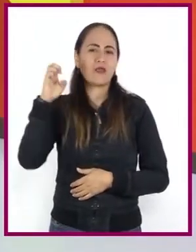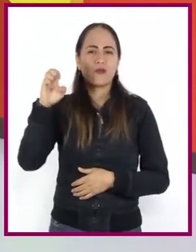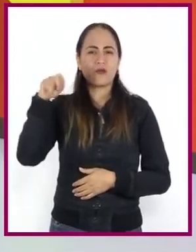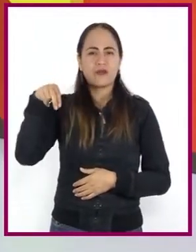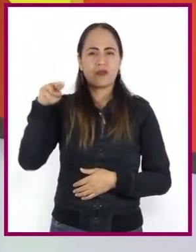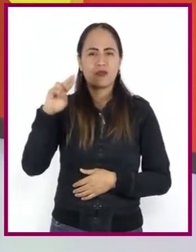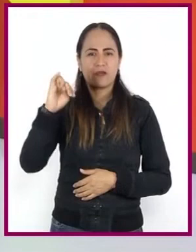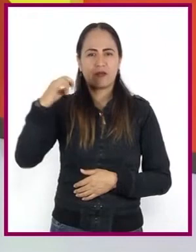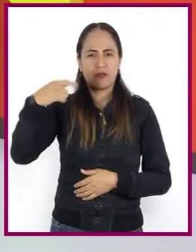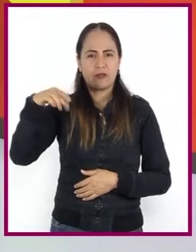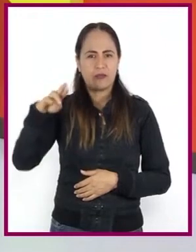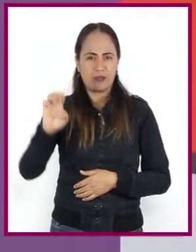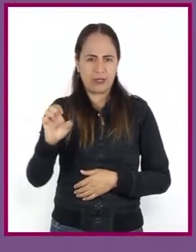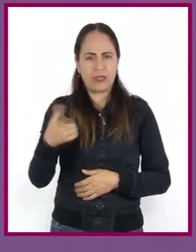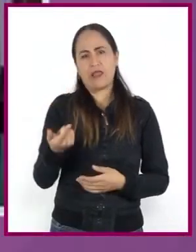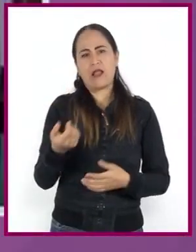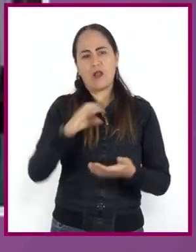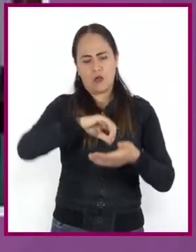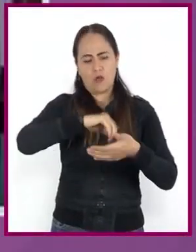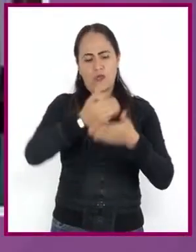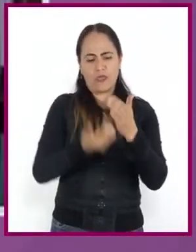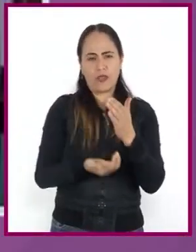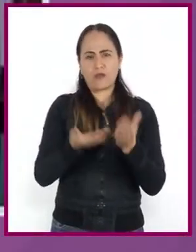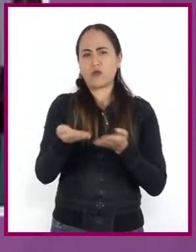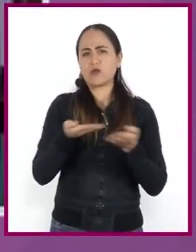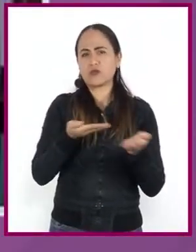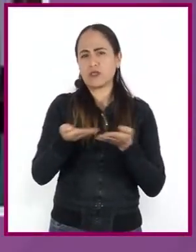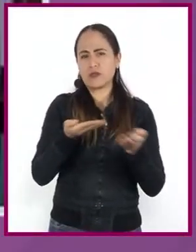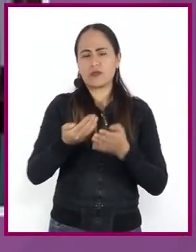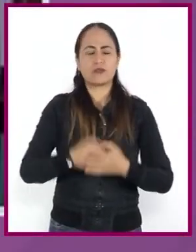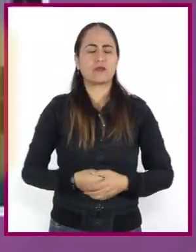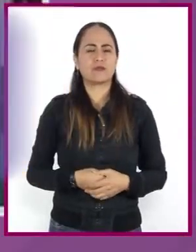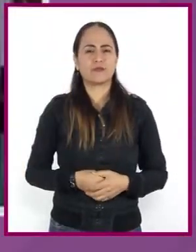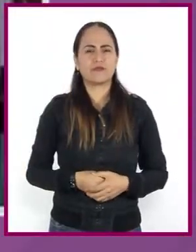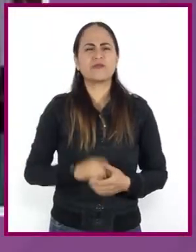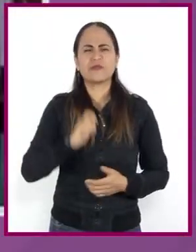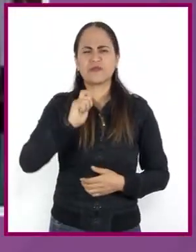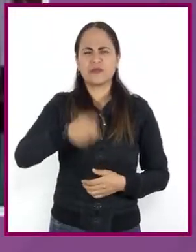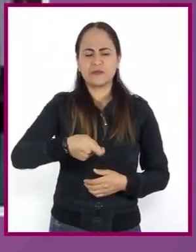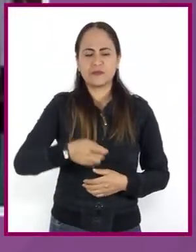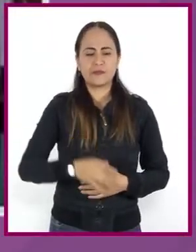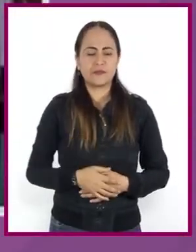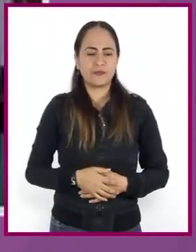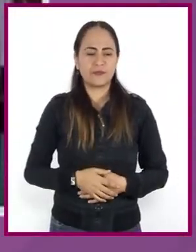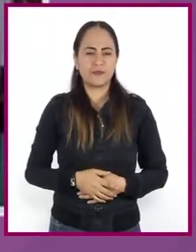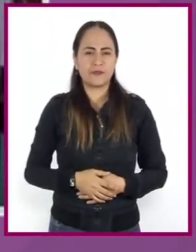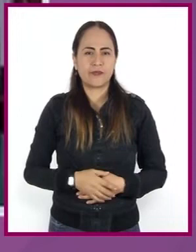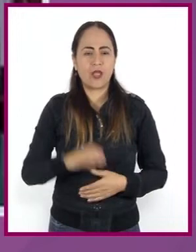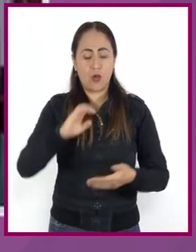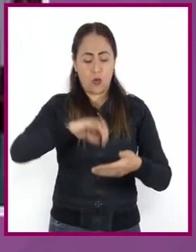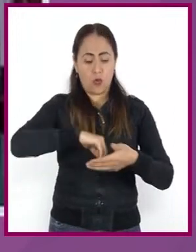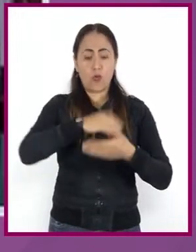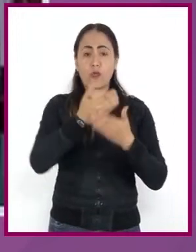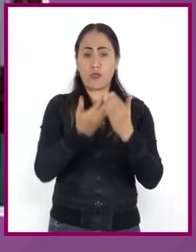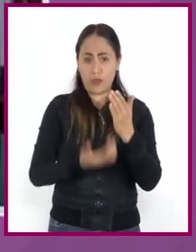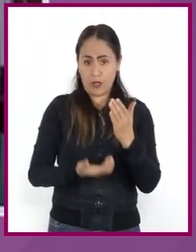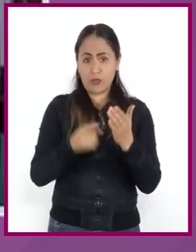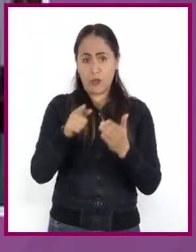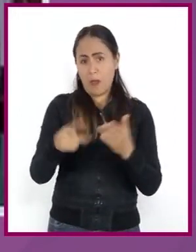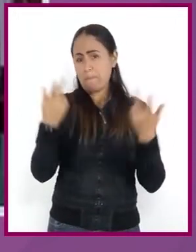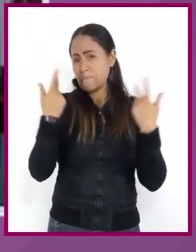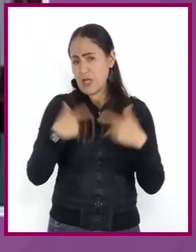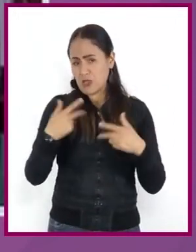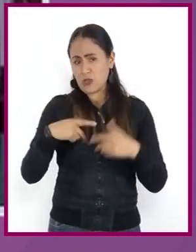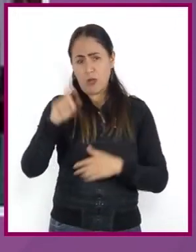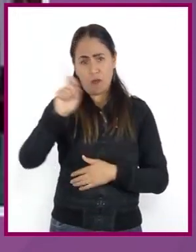de un contrato de servicios. Contrato de prestación de servicios. Es el contrato mediante el cual un profesional